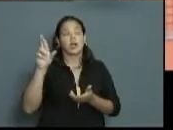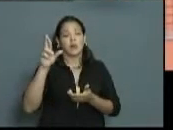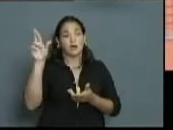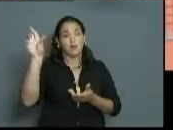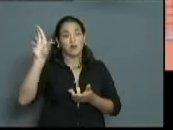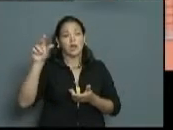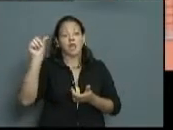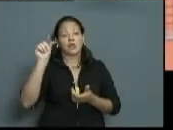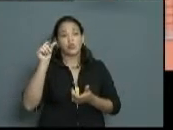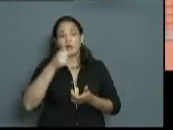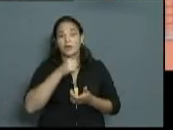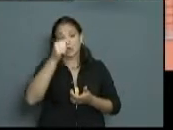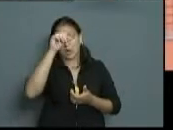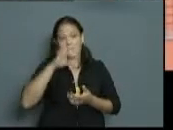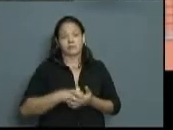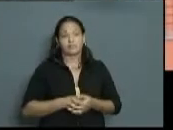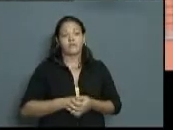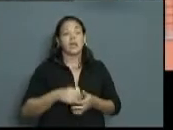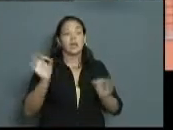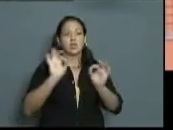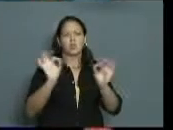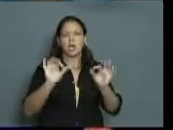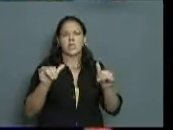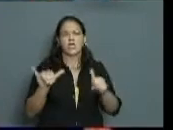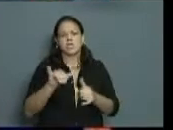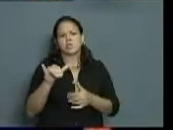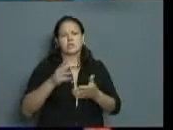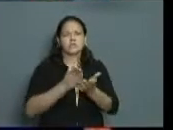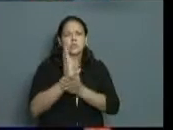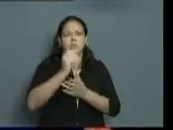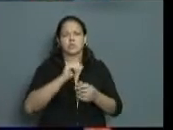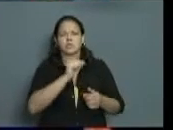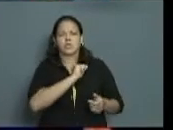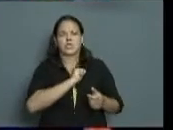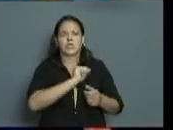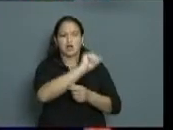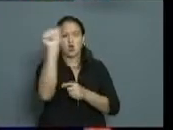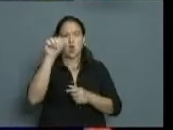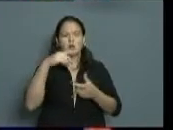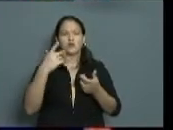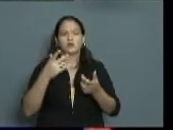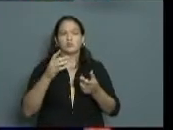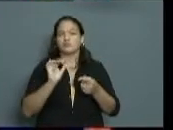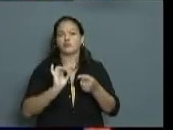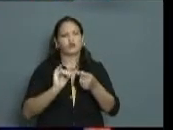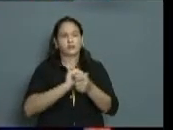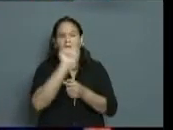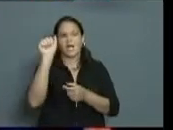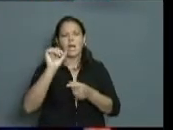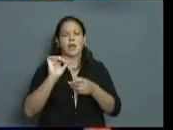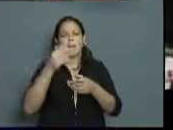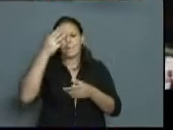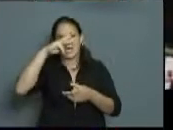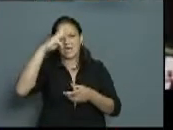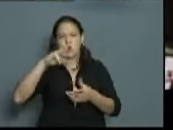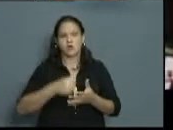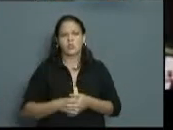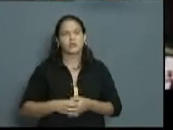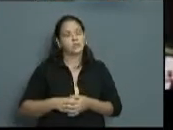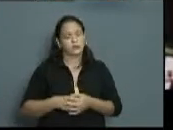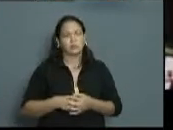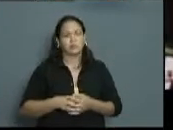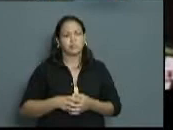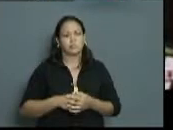jóvenes discípulas de Joel Olazábal tratarán de conseguir este miércoles su primer triunfo ante las mexicanas, luego de perder 0-3 ante